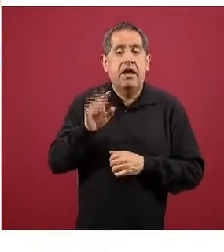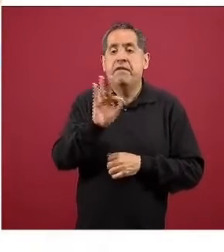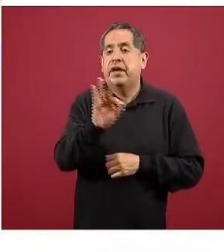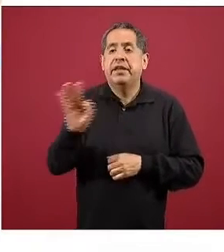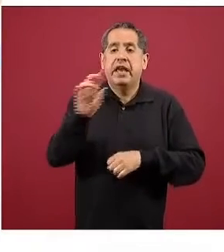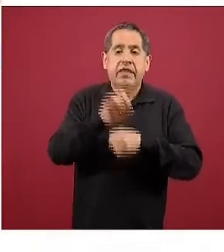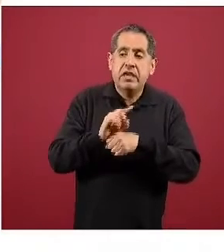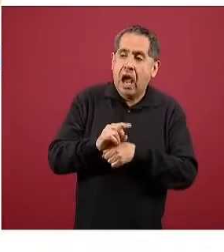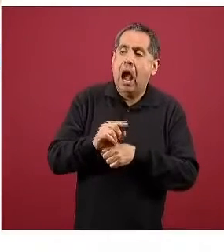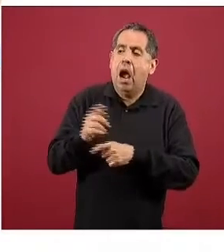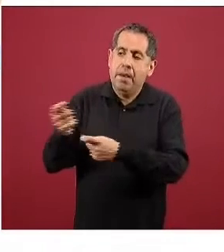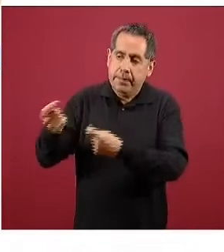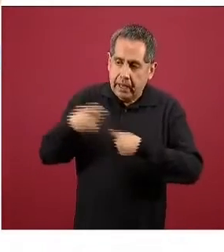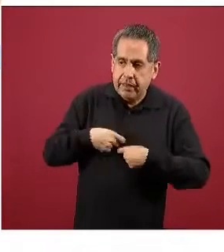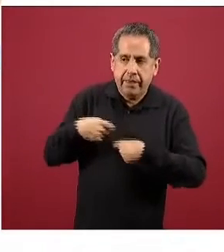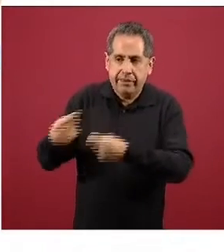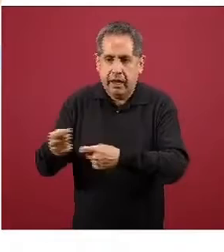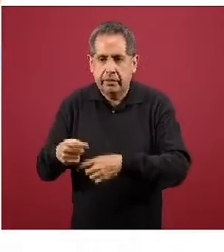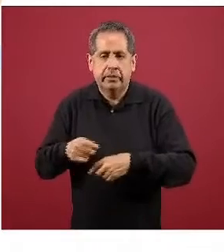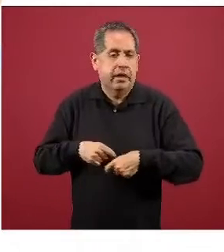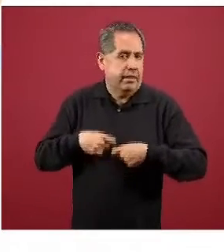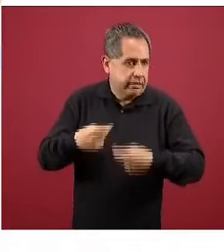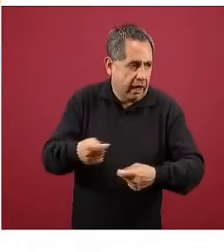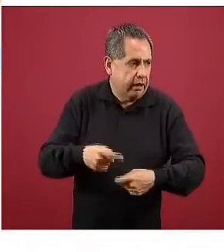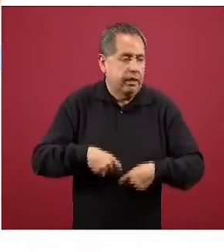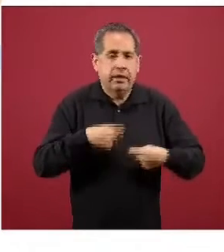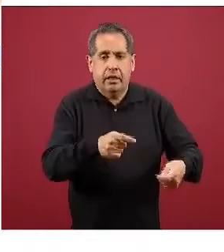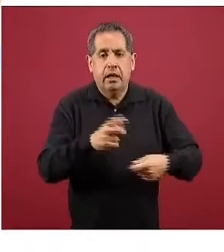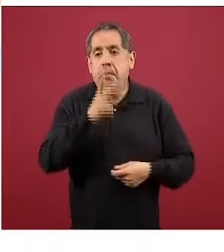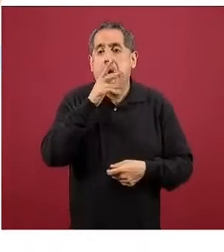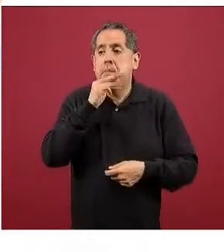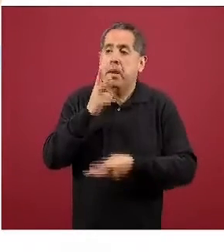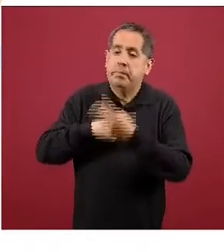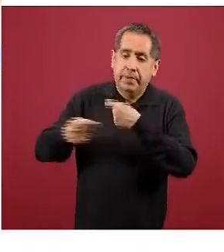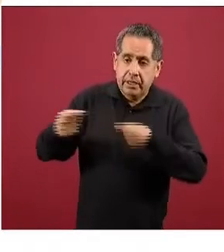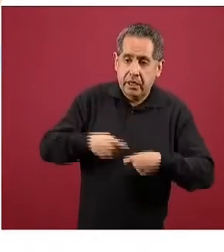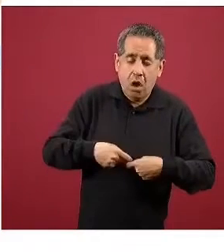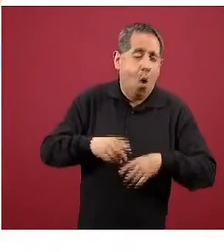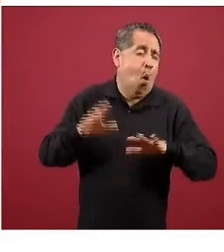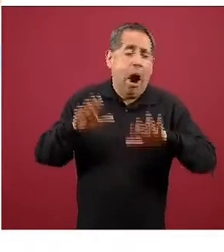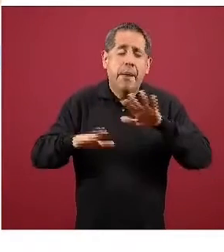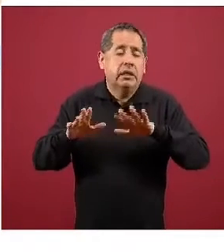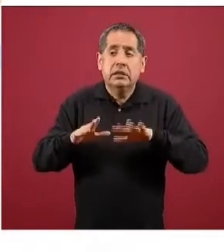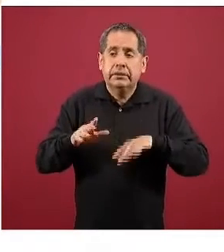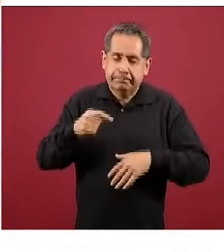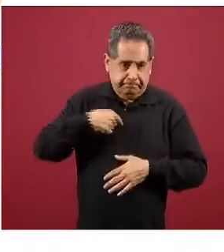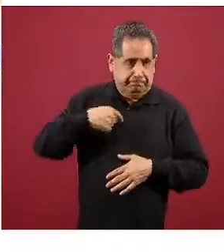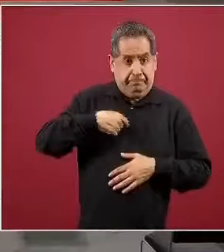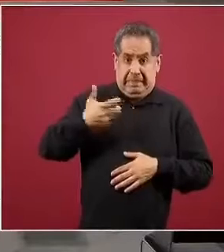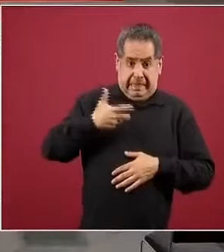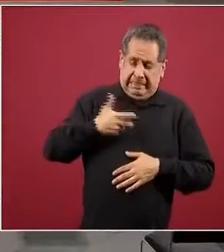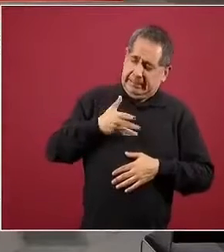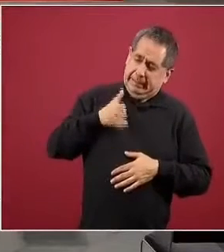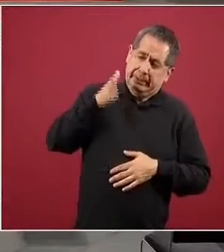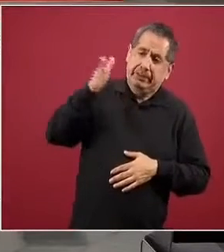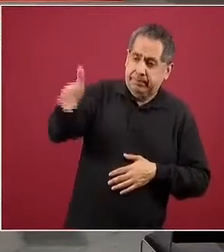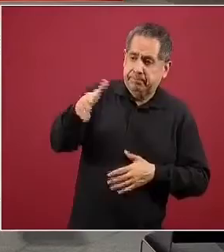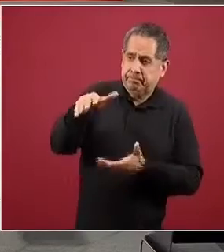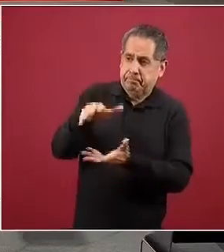presencia de los padres de familia y, en casos excepcionales, ir a localizar al estudiante para llevárselos.